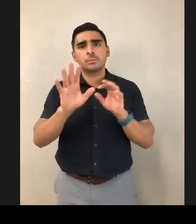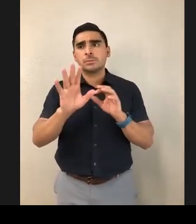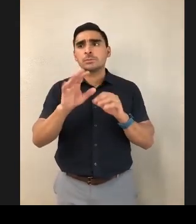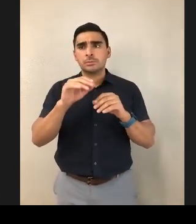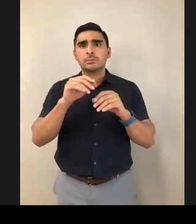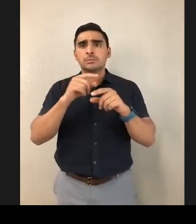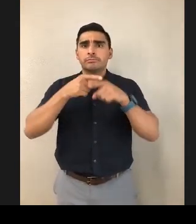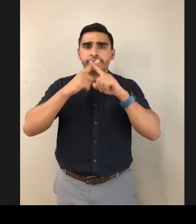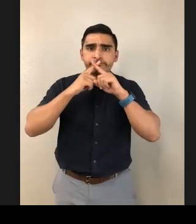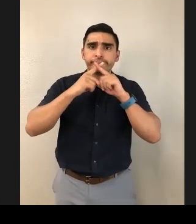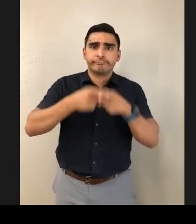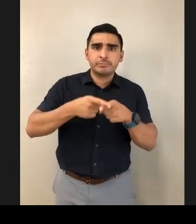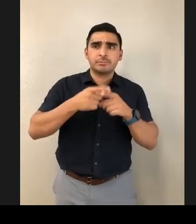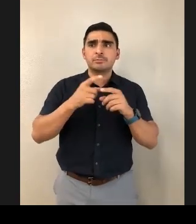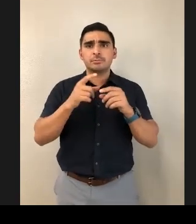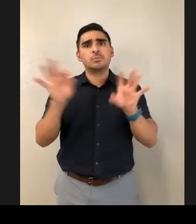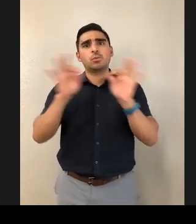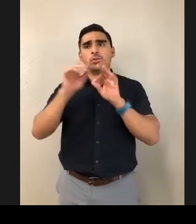Asegúrense de